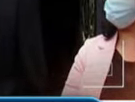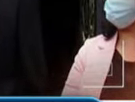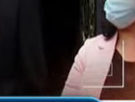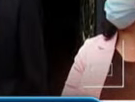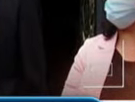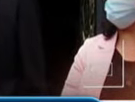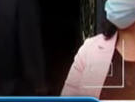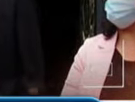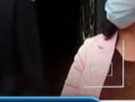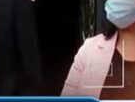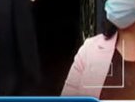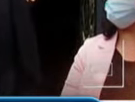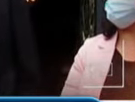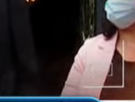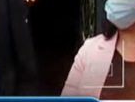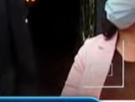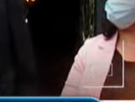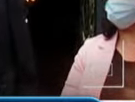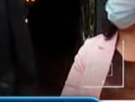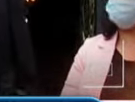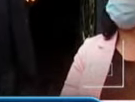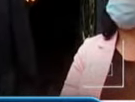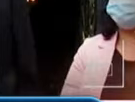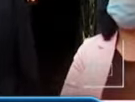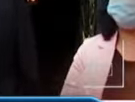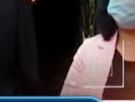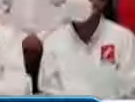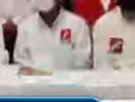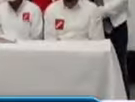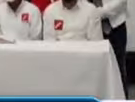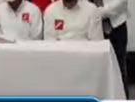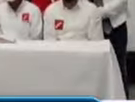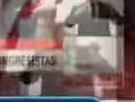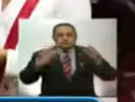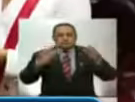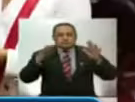importantísima y que ha preparado para nosotros nuestro compañero brian matías